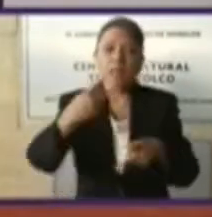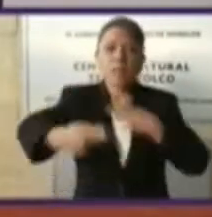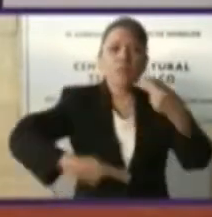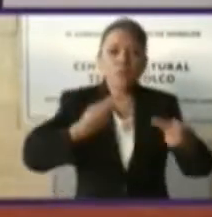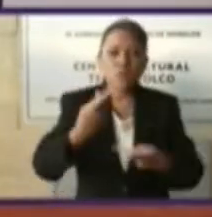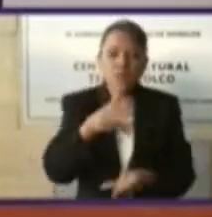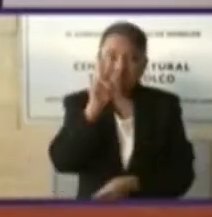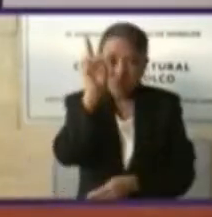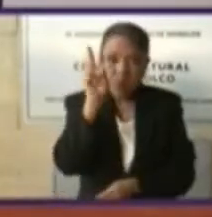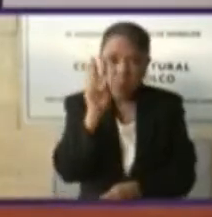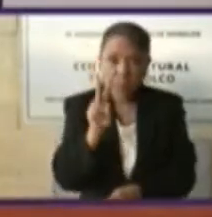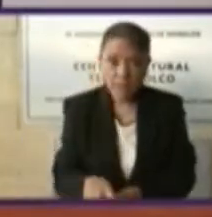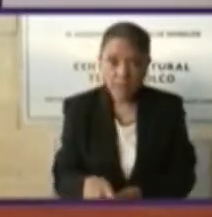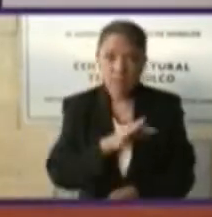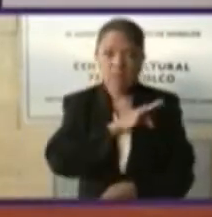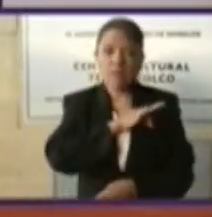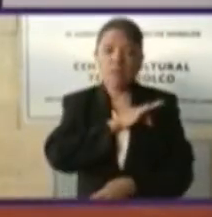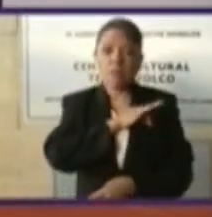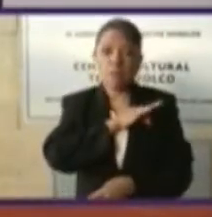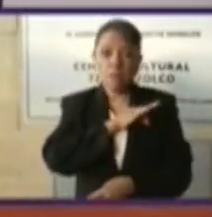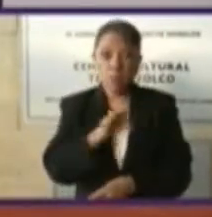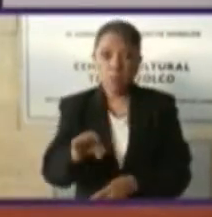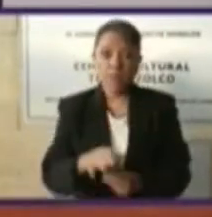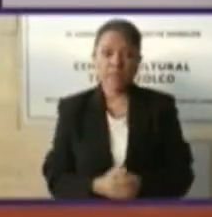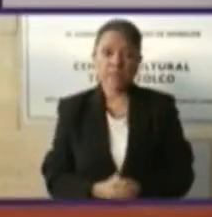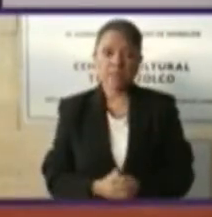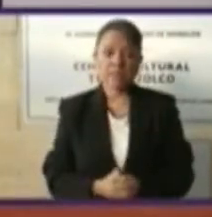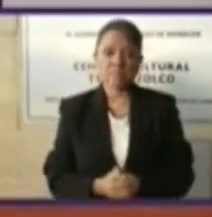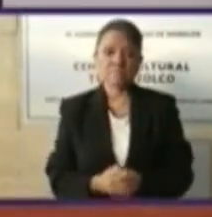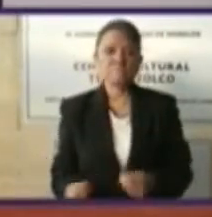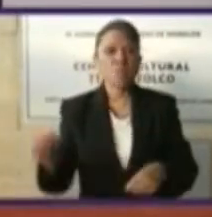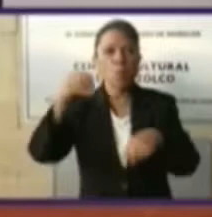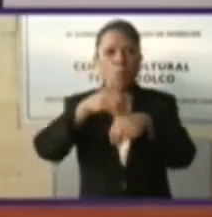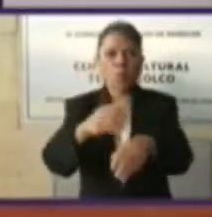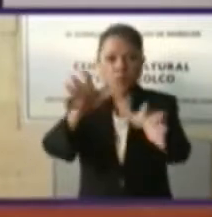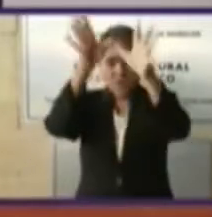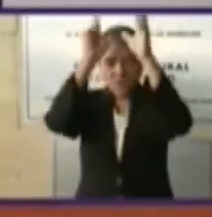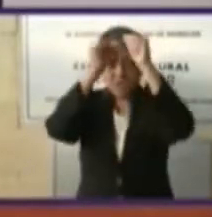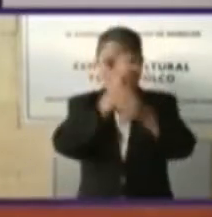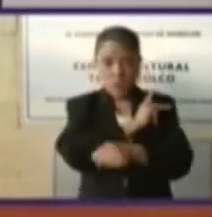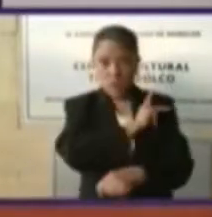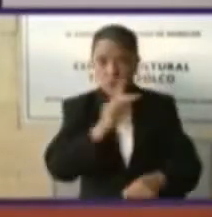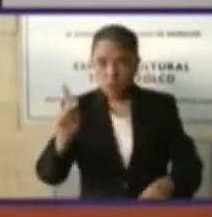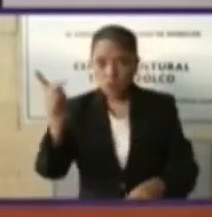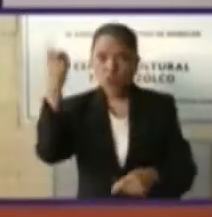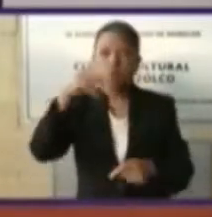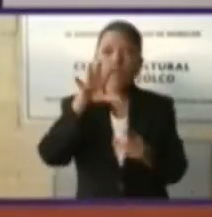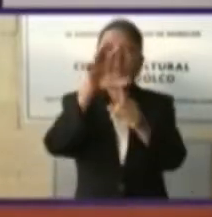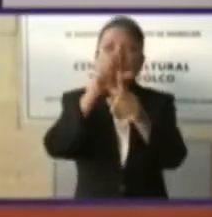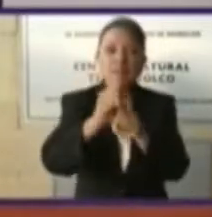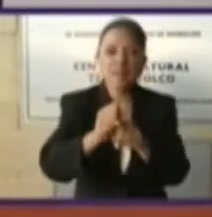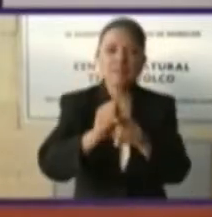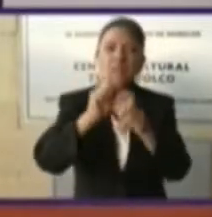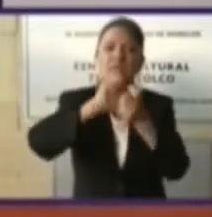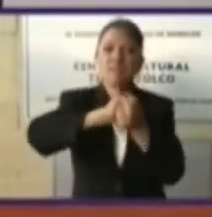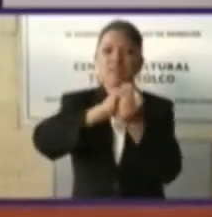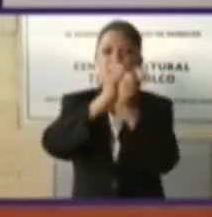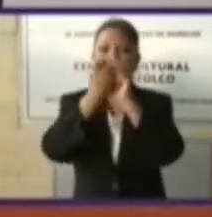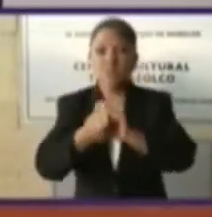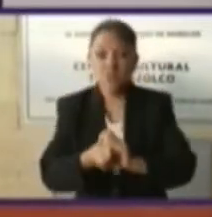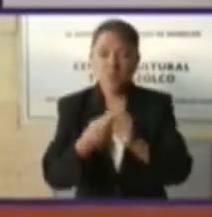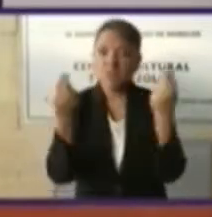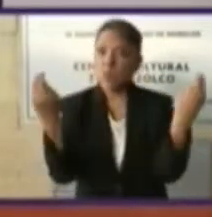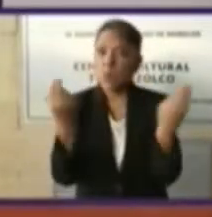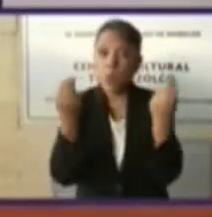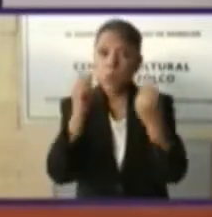si verdaderamente es posible el ponernos de acuerdo para alcanzar la transformación que le urge a nuestro país. En el